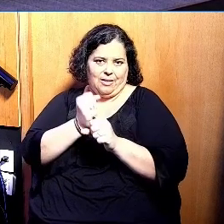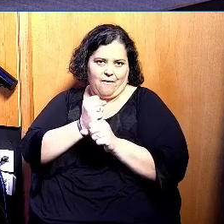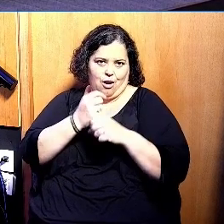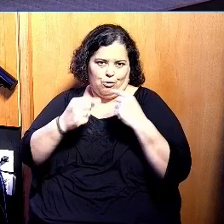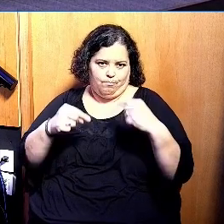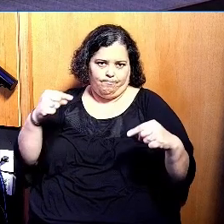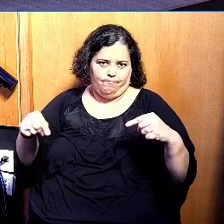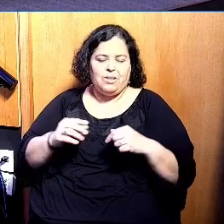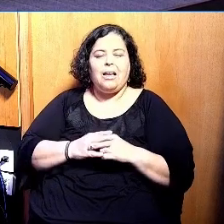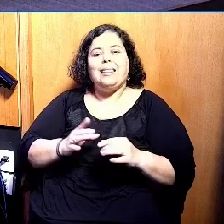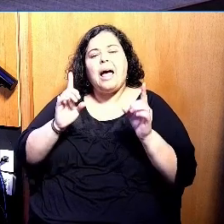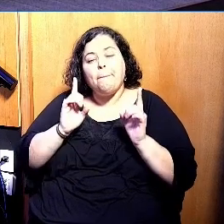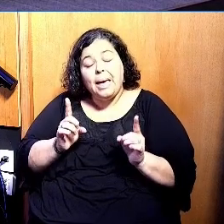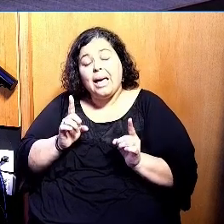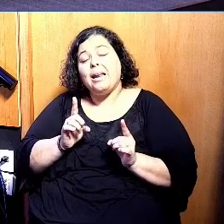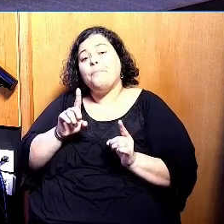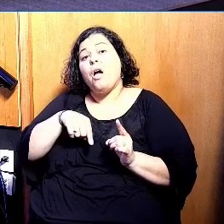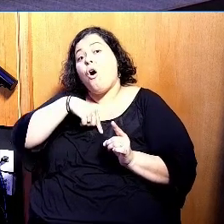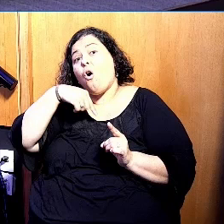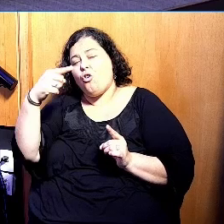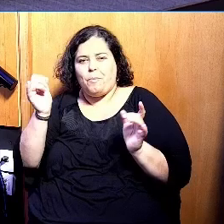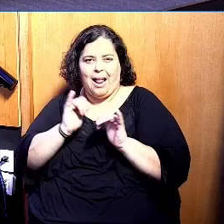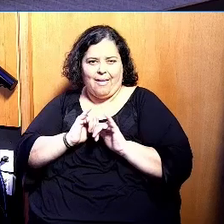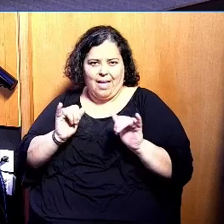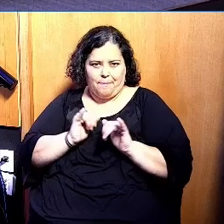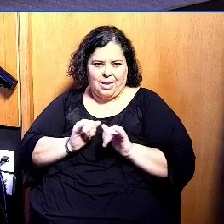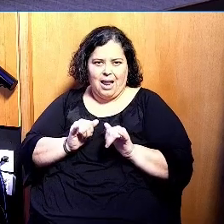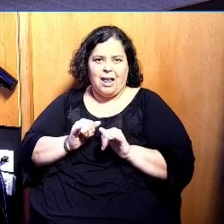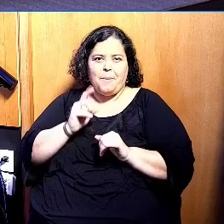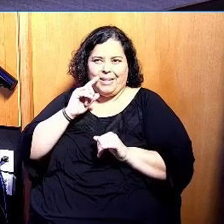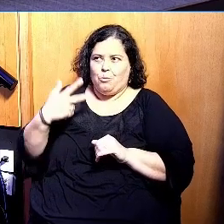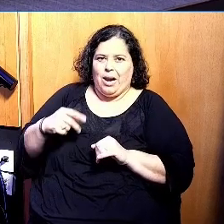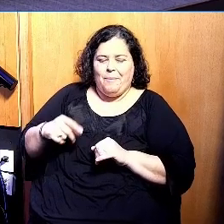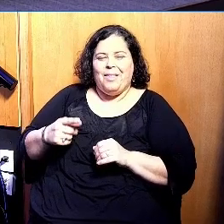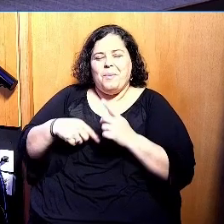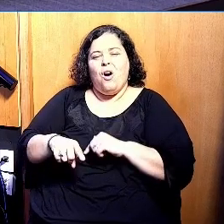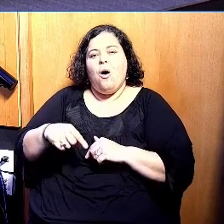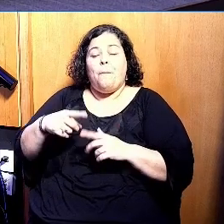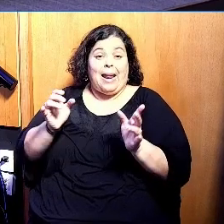Y bueno, después un poco, y ahí ya un poco cerrando, no sé si fui muy rápido, perdón,